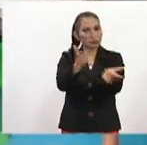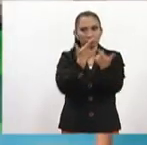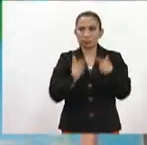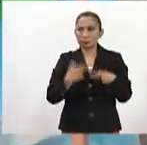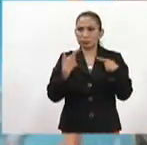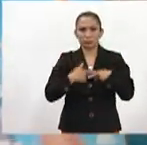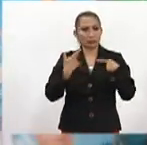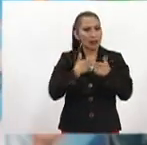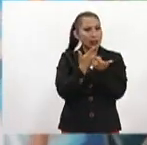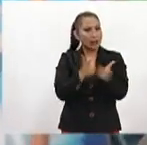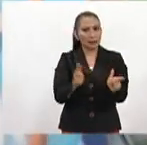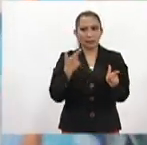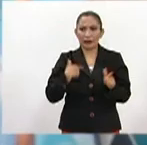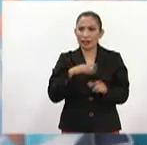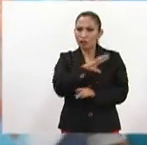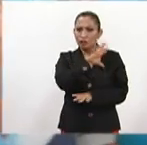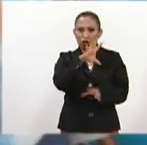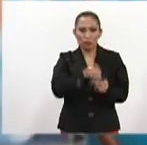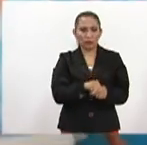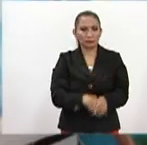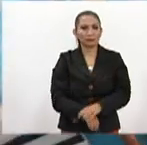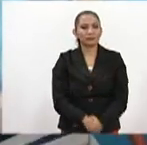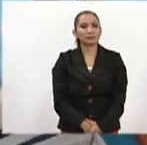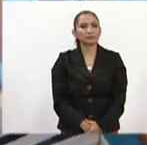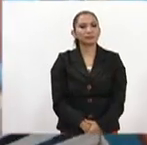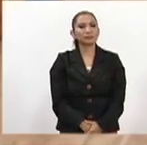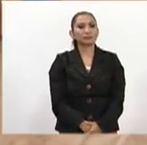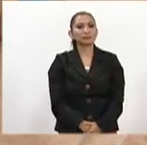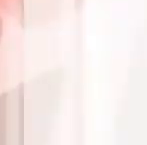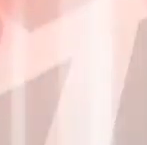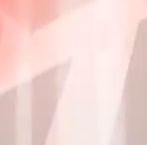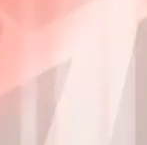comunidad educativa y de la sociedad en general.